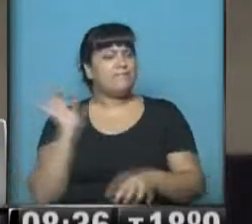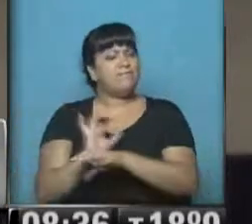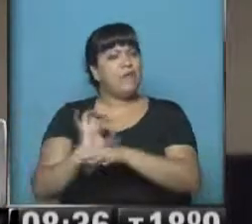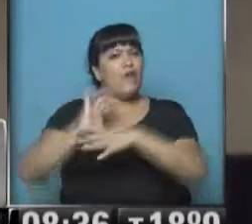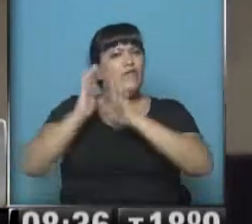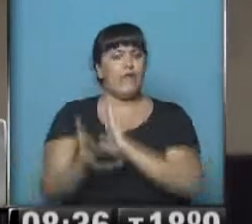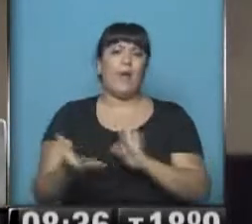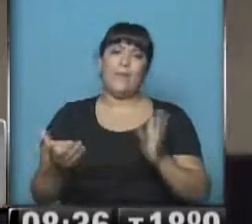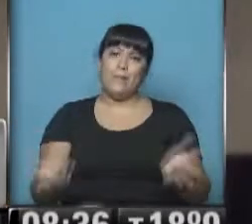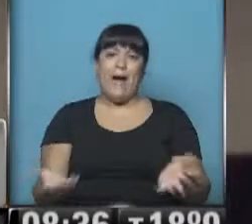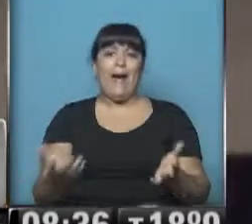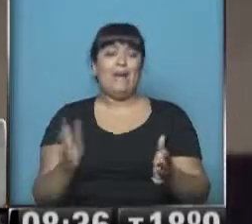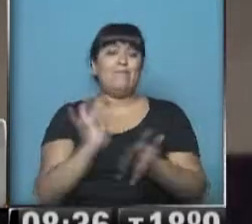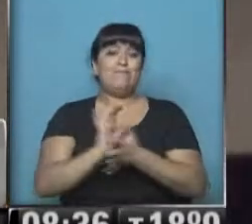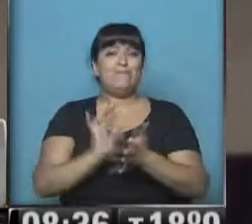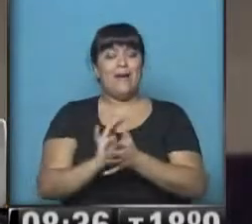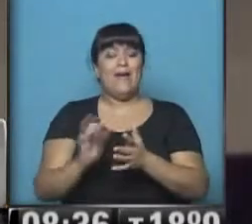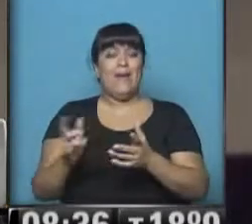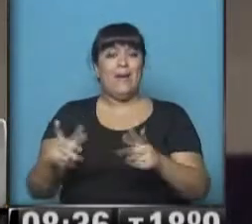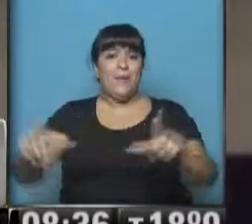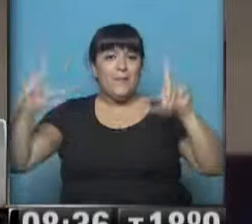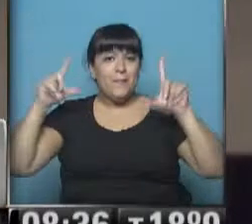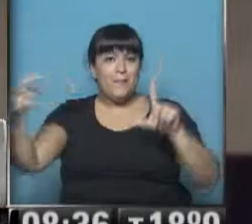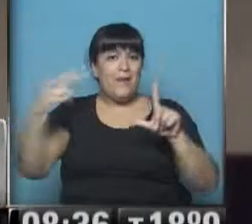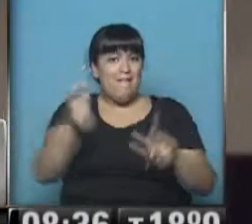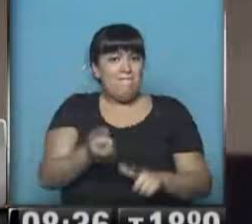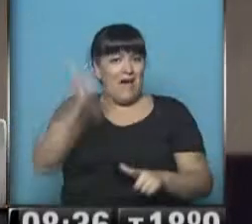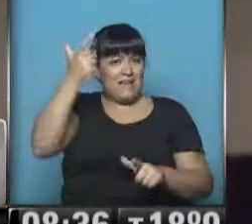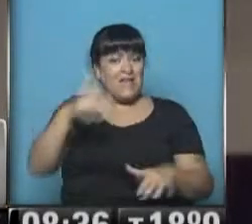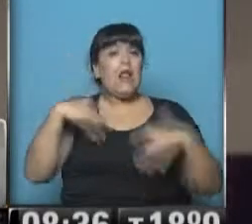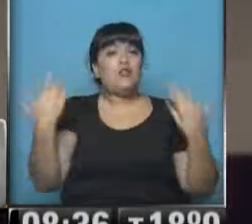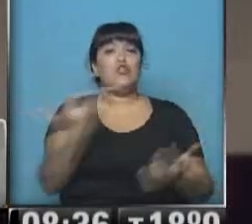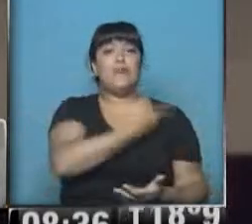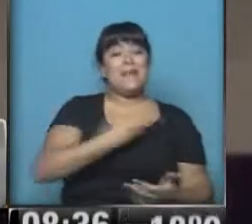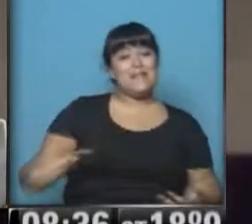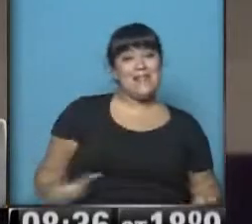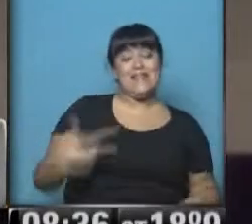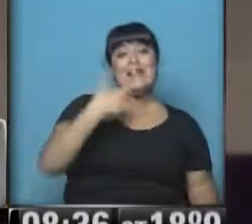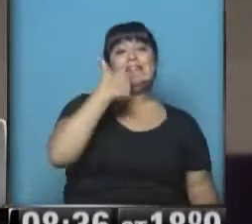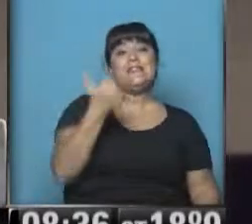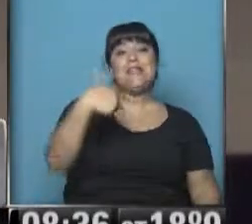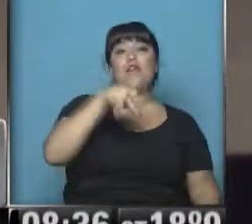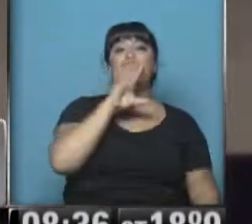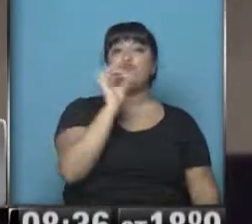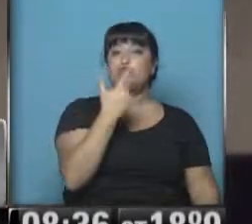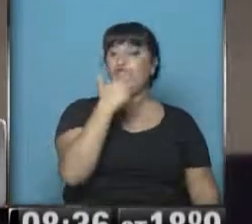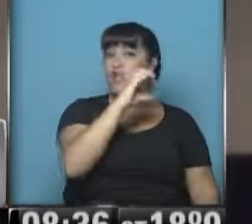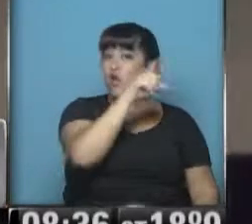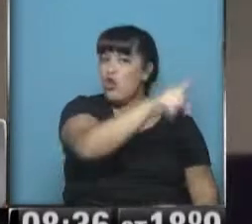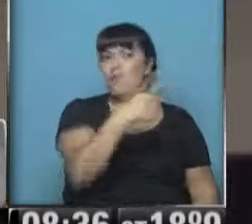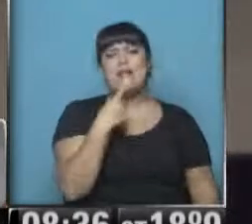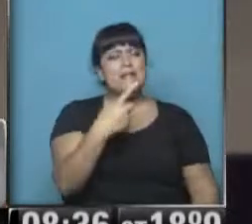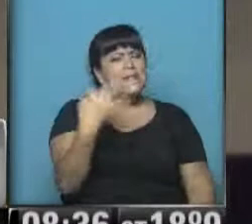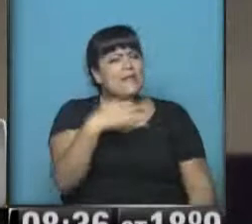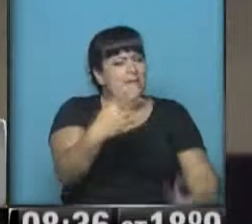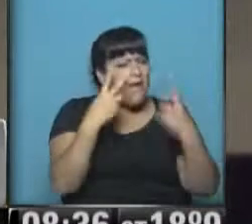en las manos de las farc esta actitud que pasó el presidente santos pidió que se averigüe porque es algo bastante confuso